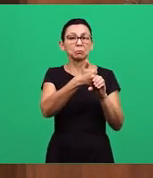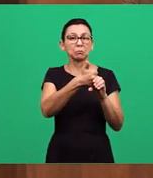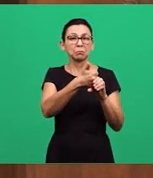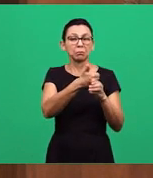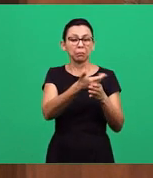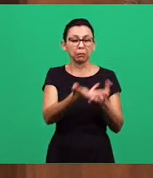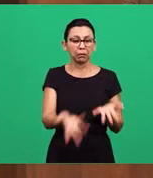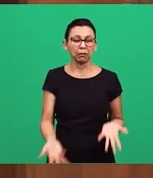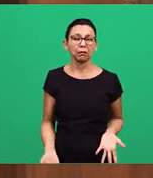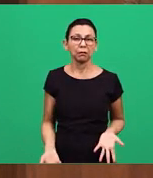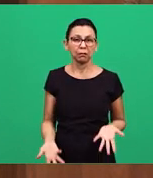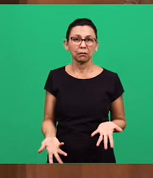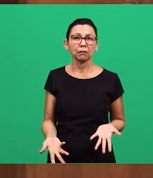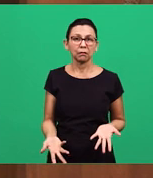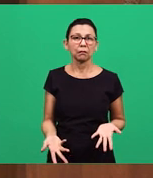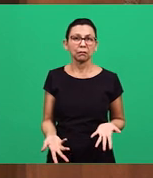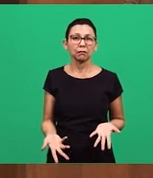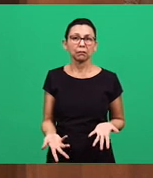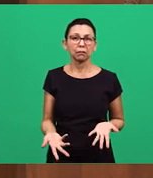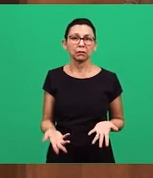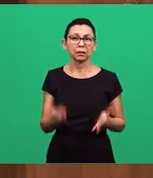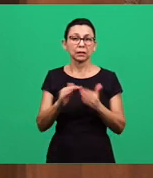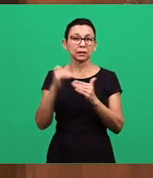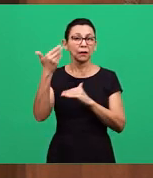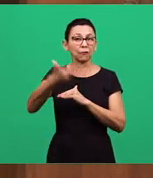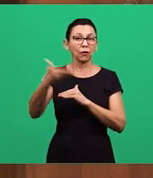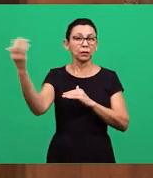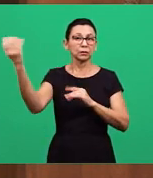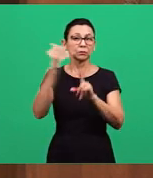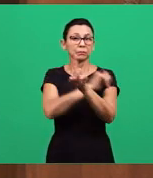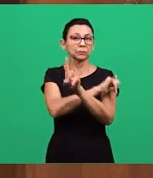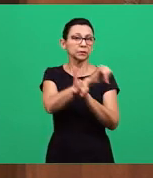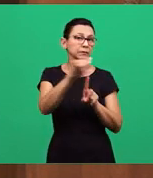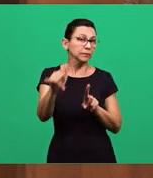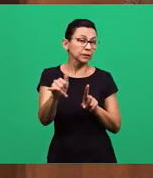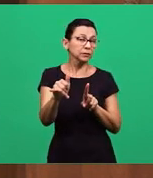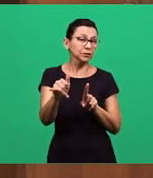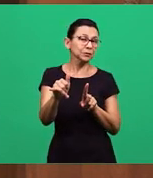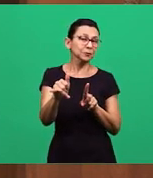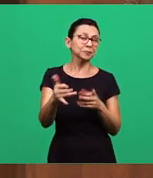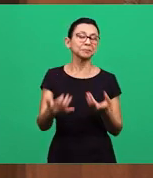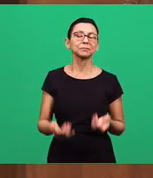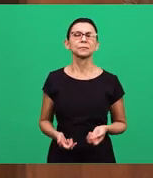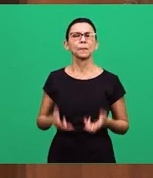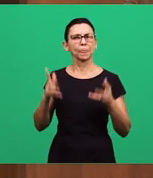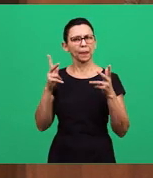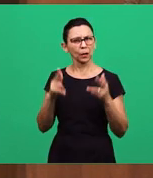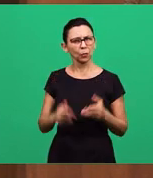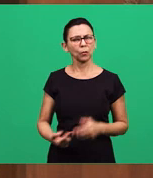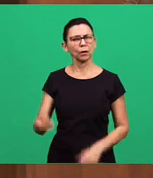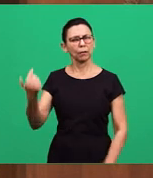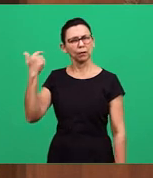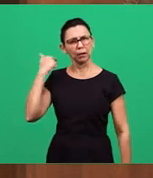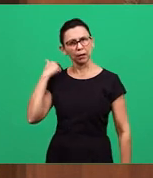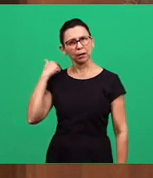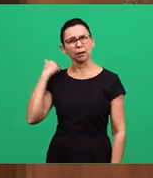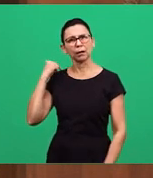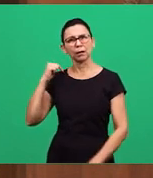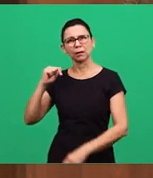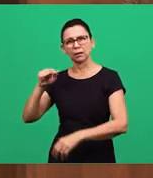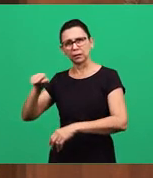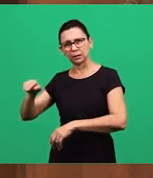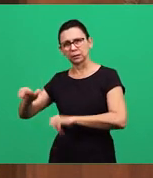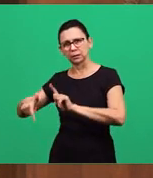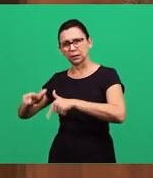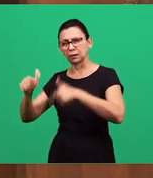hay una separación de aquello que es importante, de aquello que es profético. De la misma forma que Israel dormía,